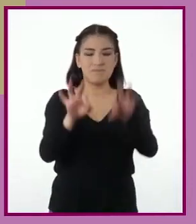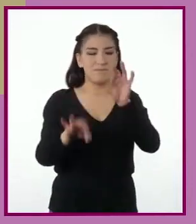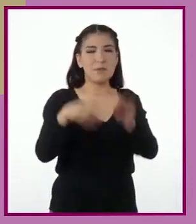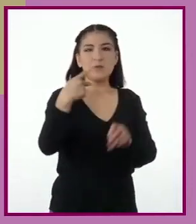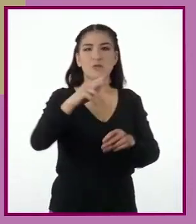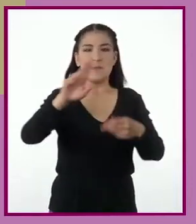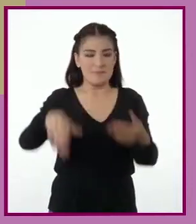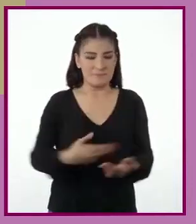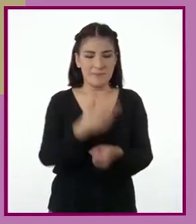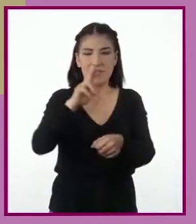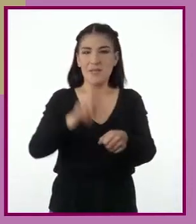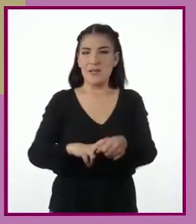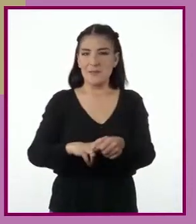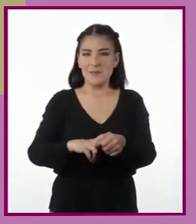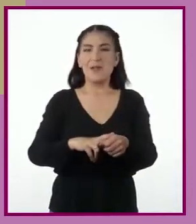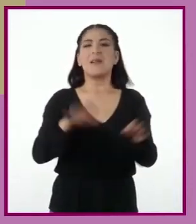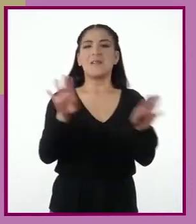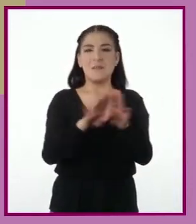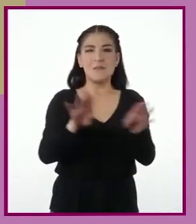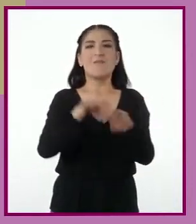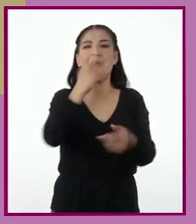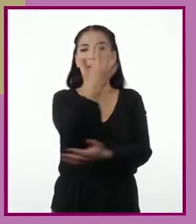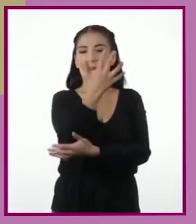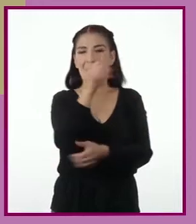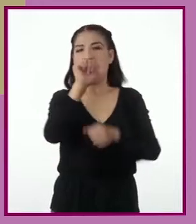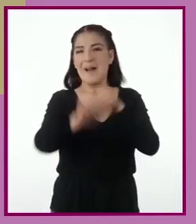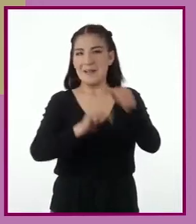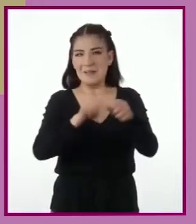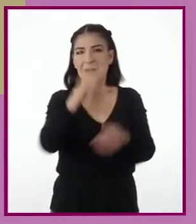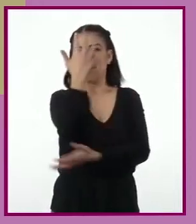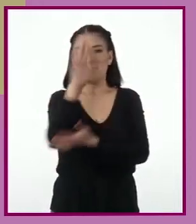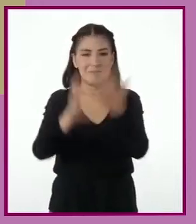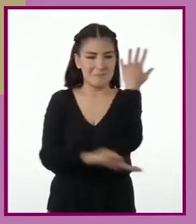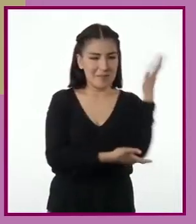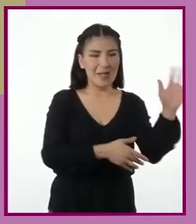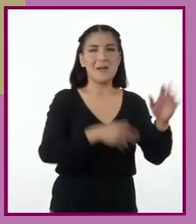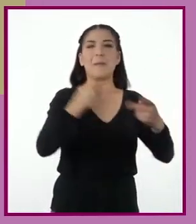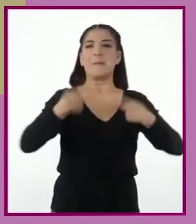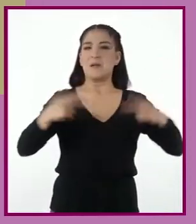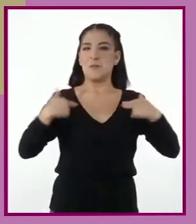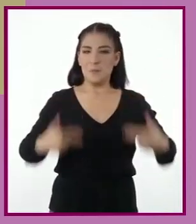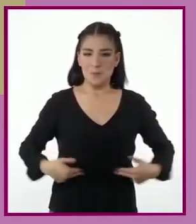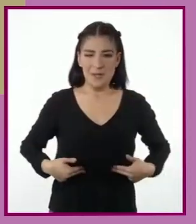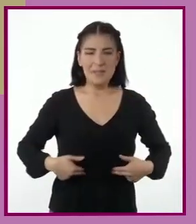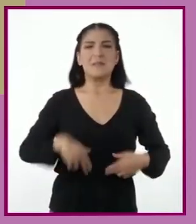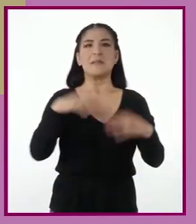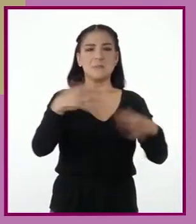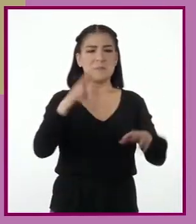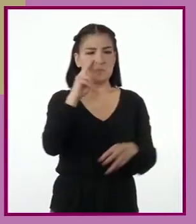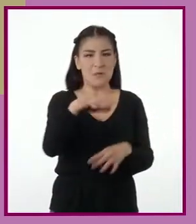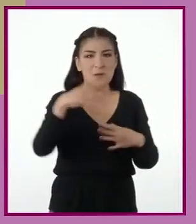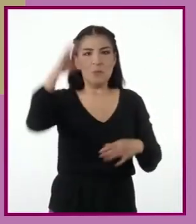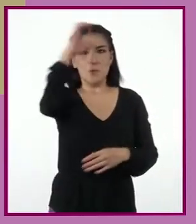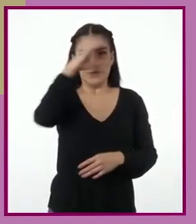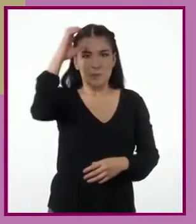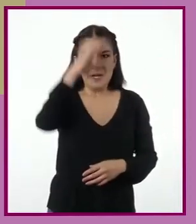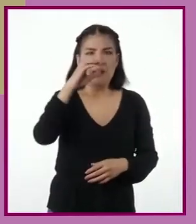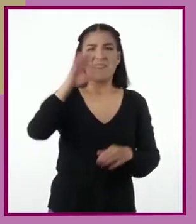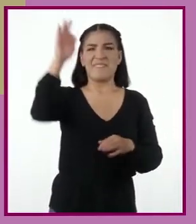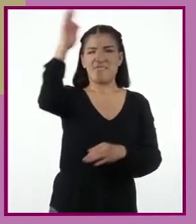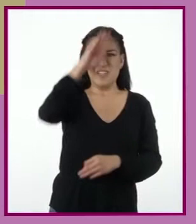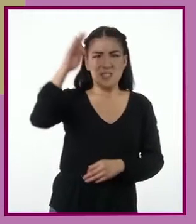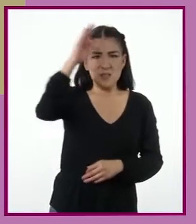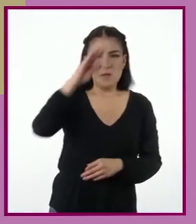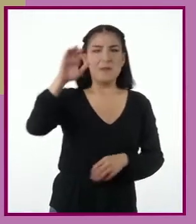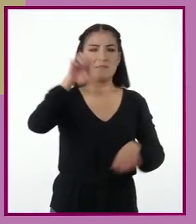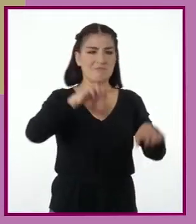natural. Una teoría que, por cierto, causó gran conmoción entre científicos, filósofos,